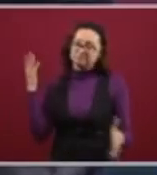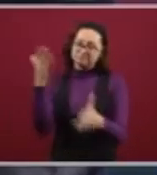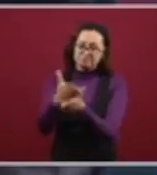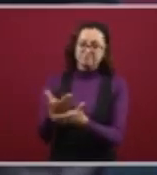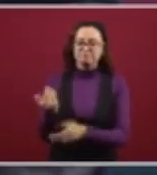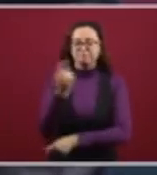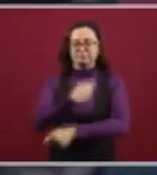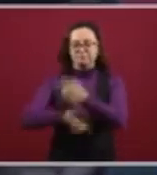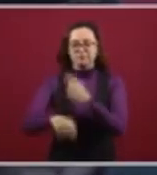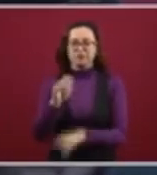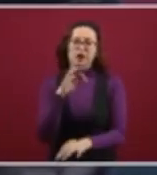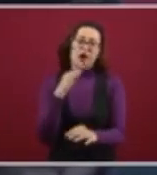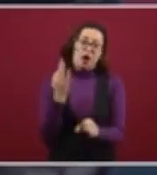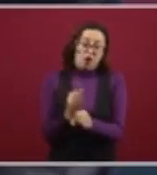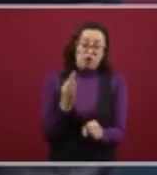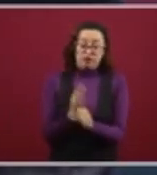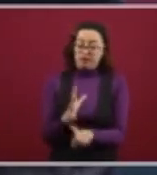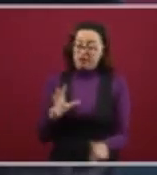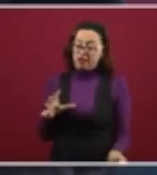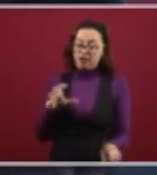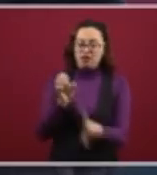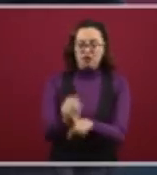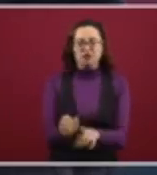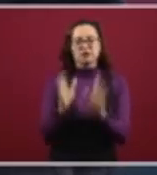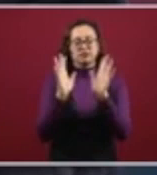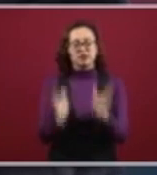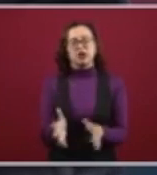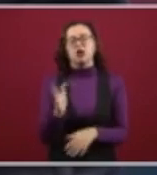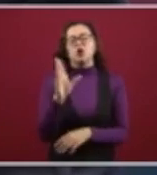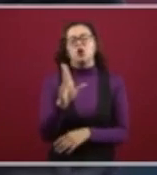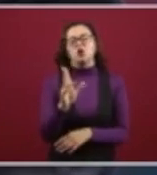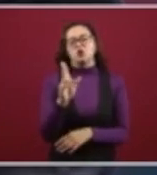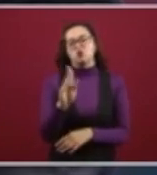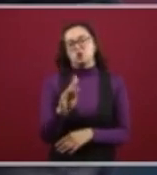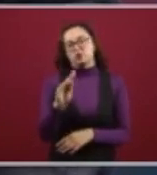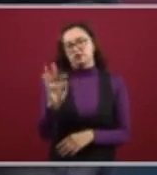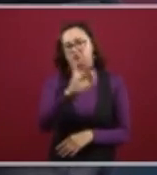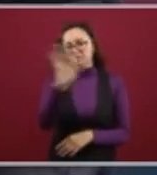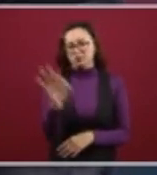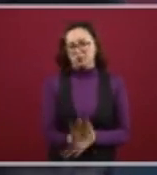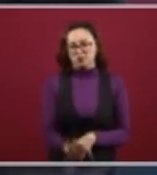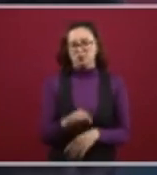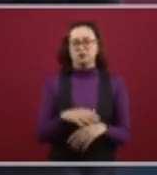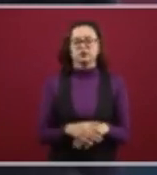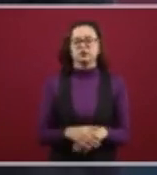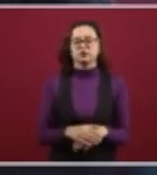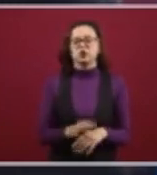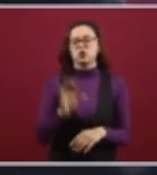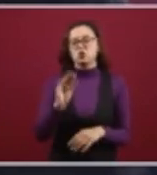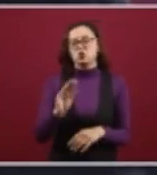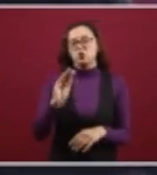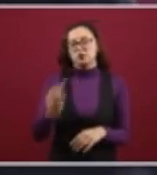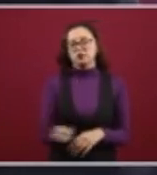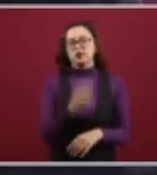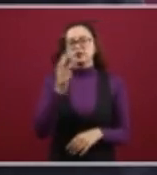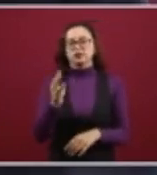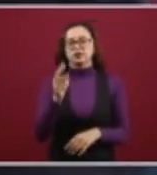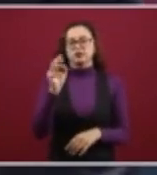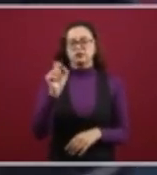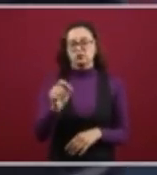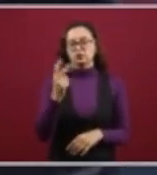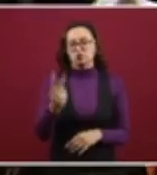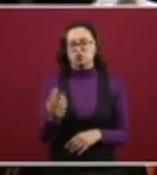Tenemos el 90.3% de sulfato de amonio ubicado en nuestras bodegas, el 93.2%